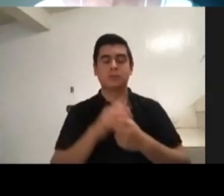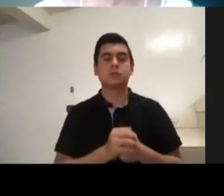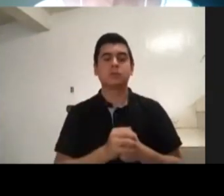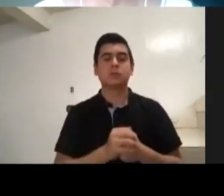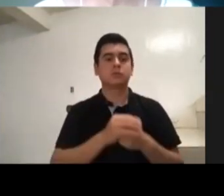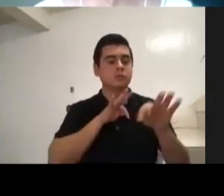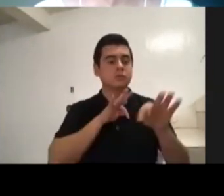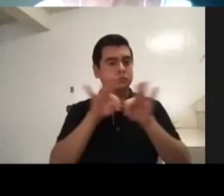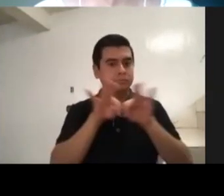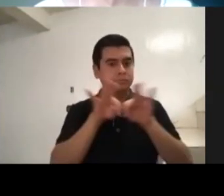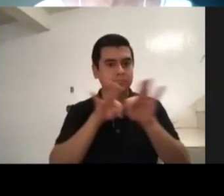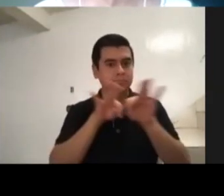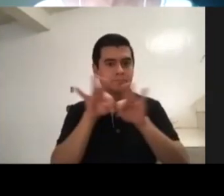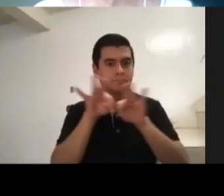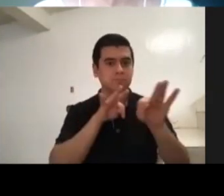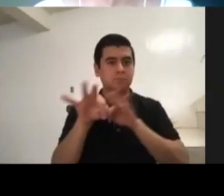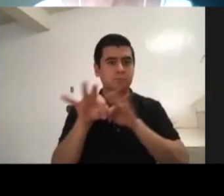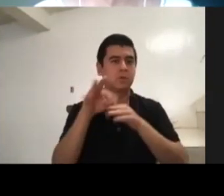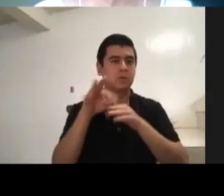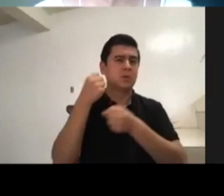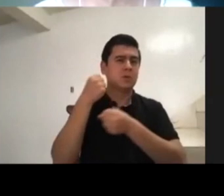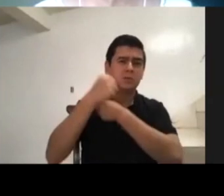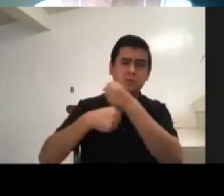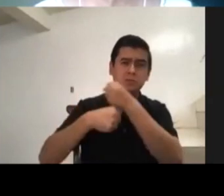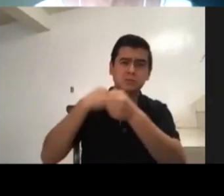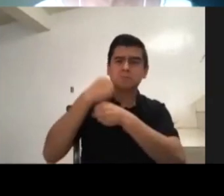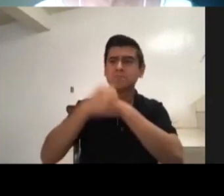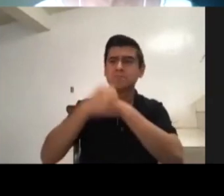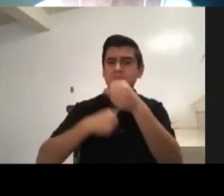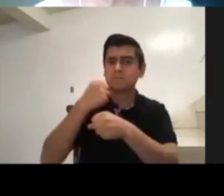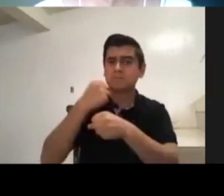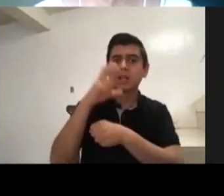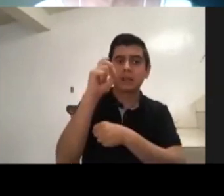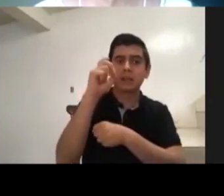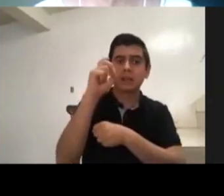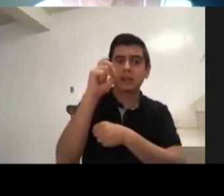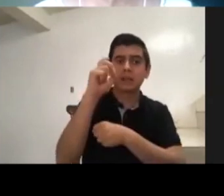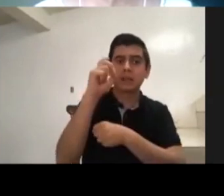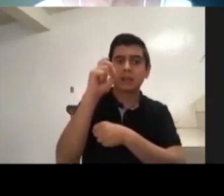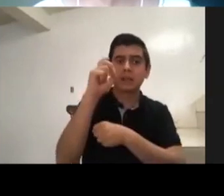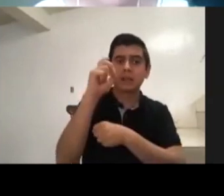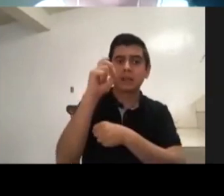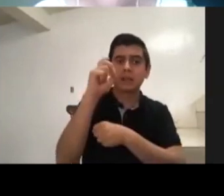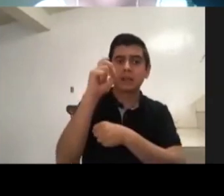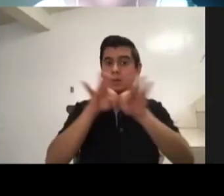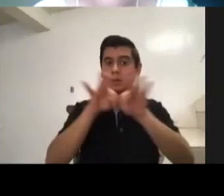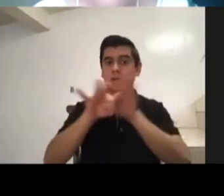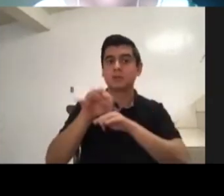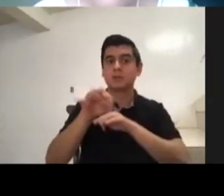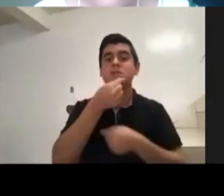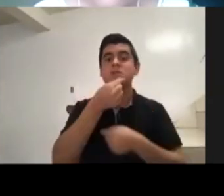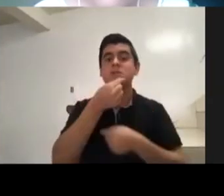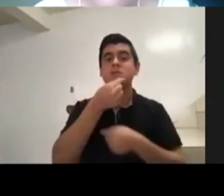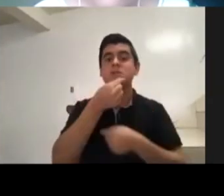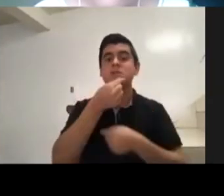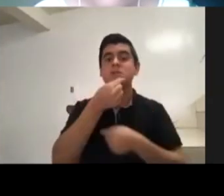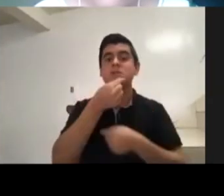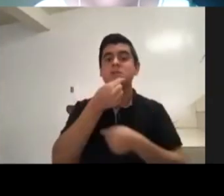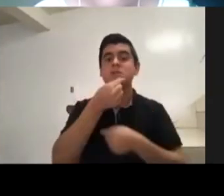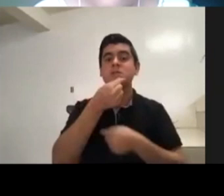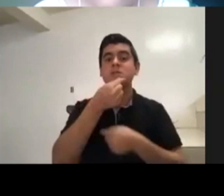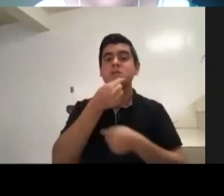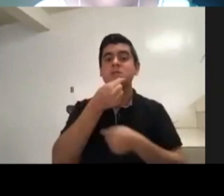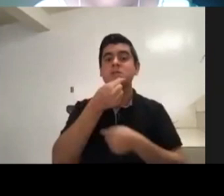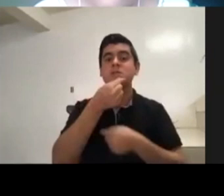años, a 30 años, a trabajar de distintas formas con niños y niñas con discapacidades en